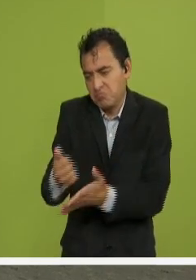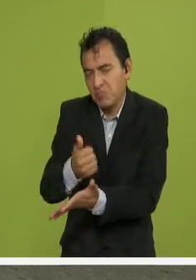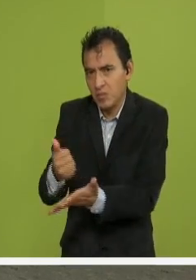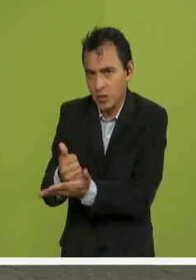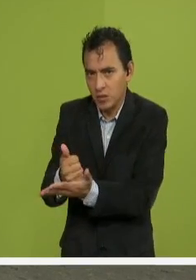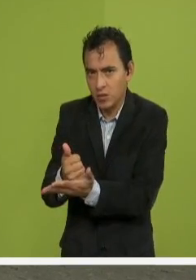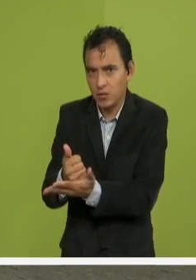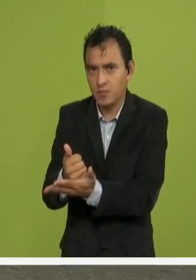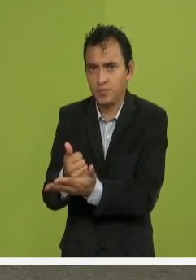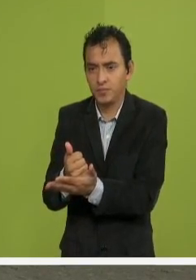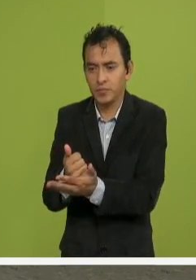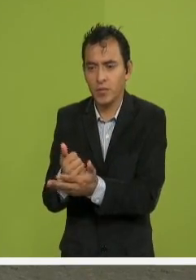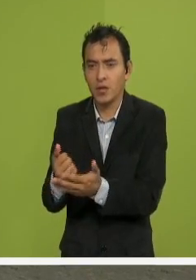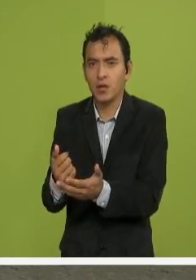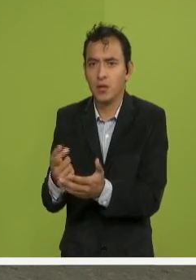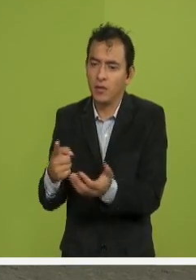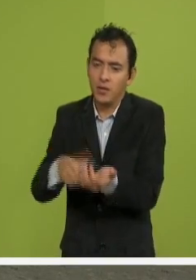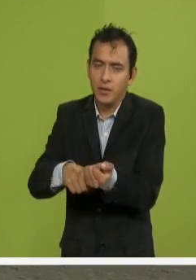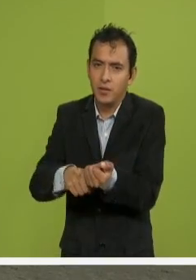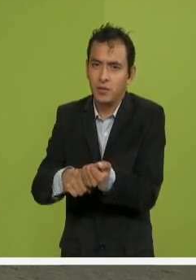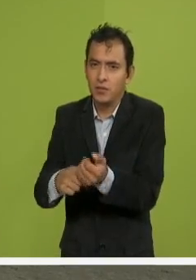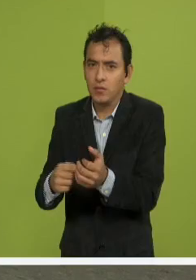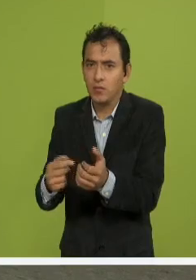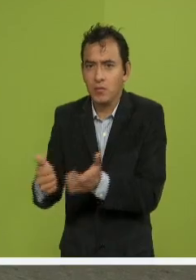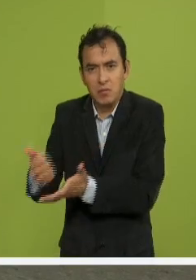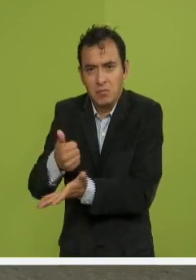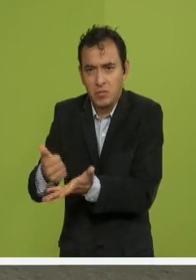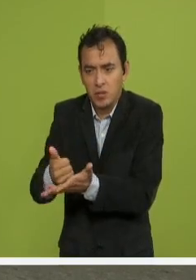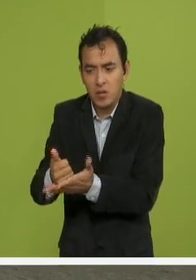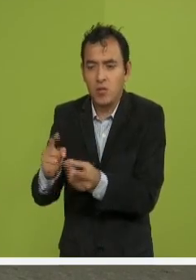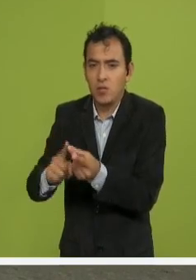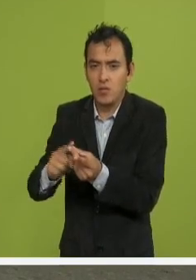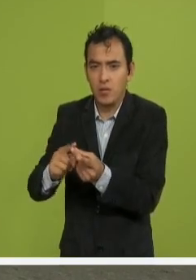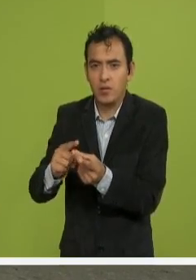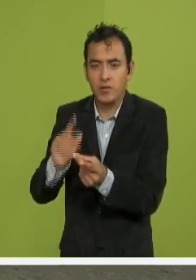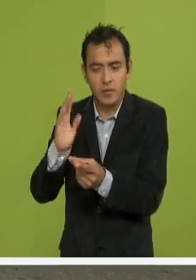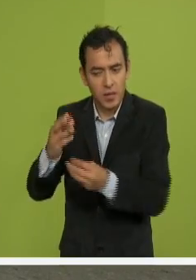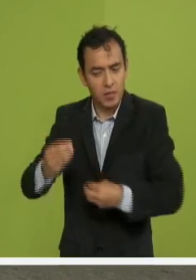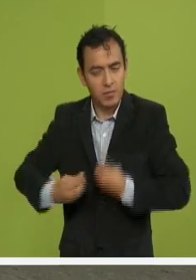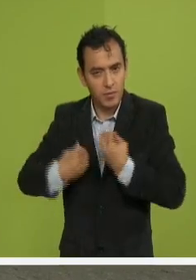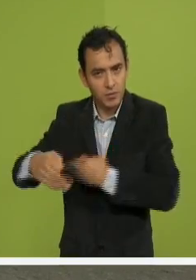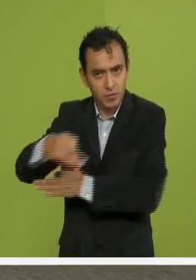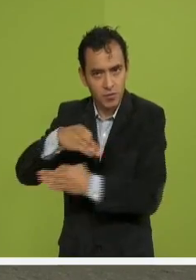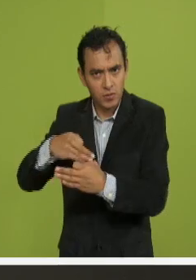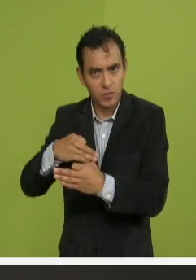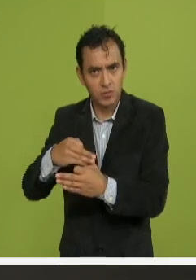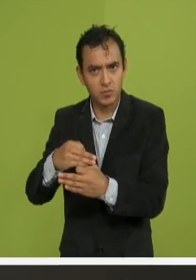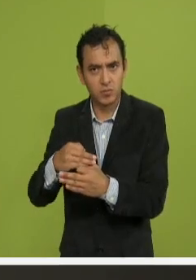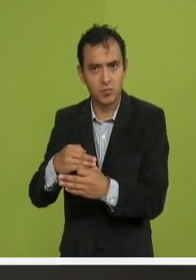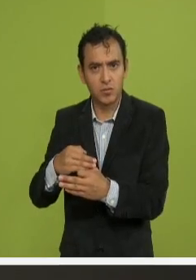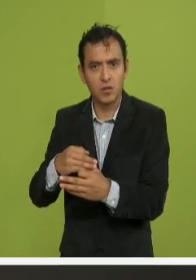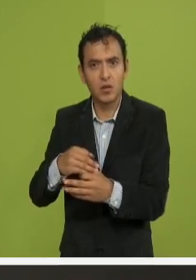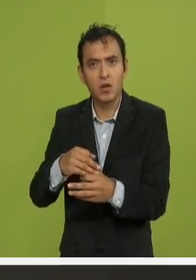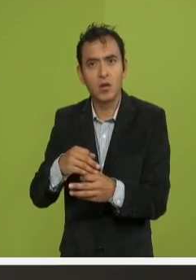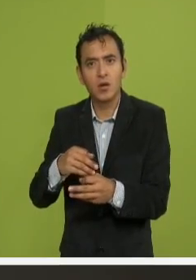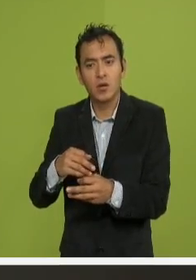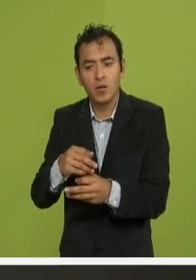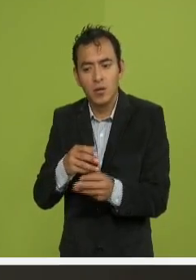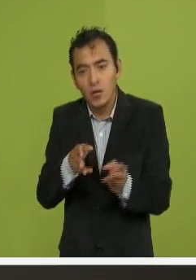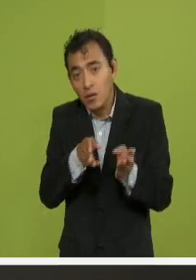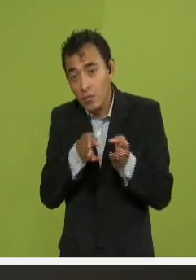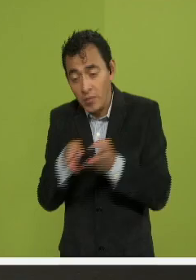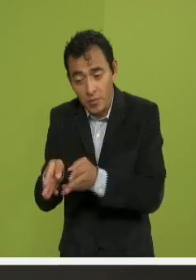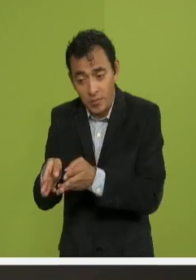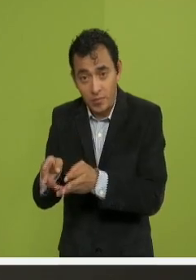mencionaste, dentro de la sociedad o dentro de este mundo en el que estamos ya urbanizado, van por un niño o niña para que les pueda